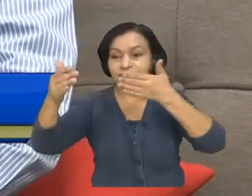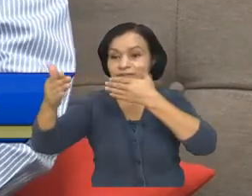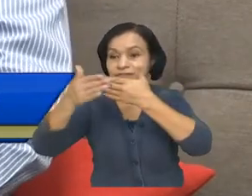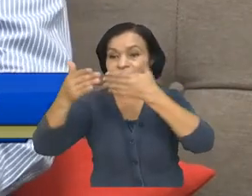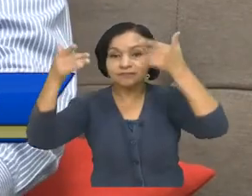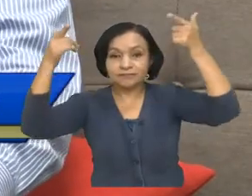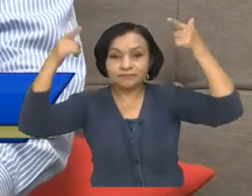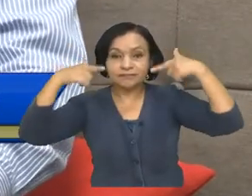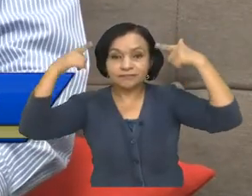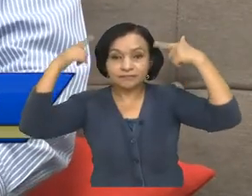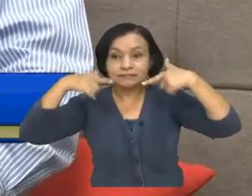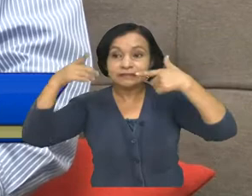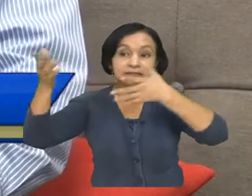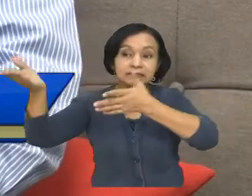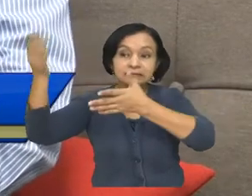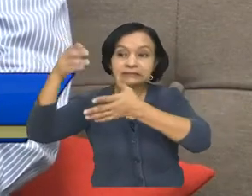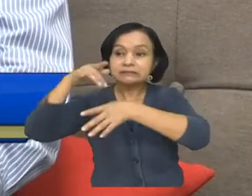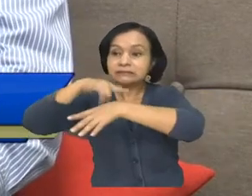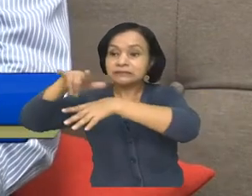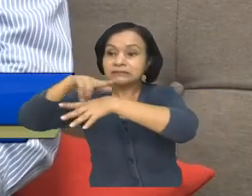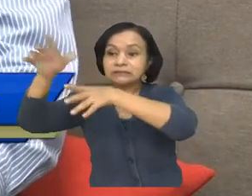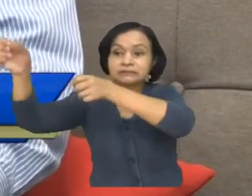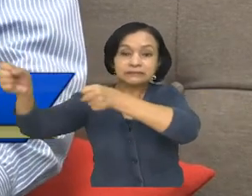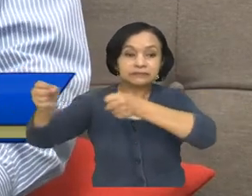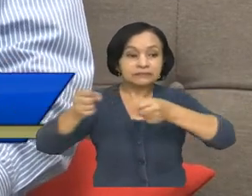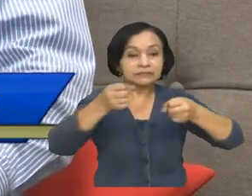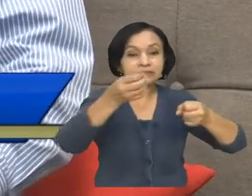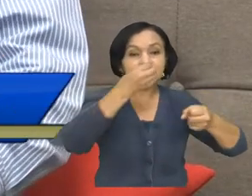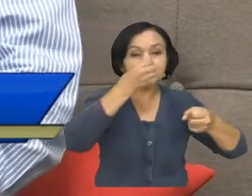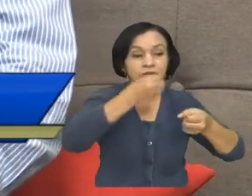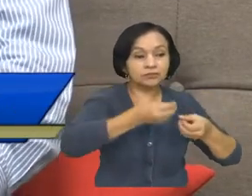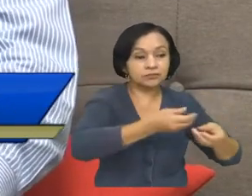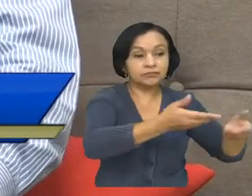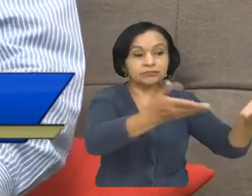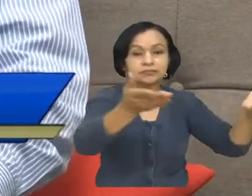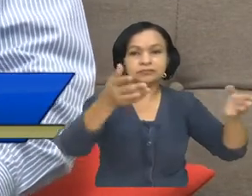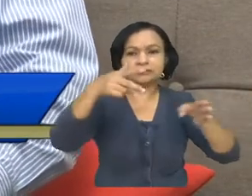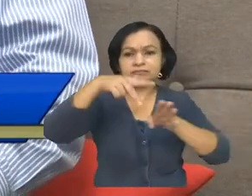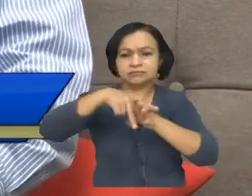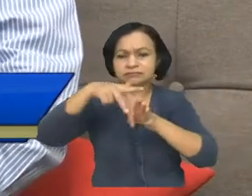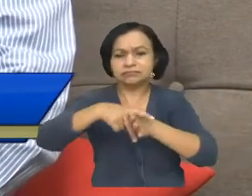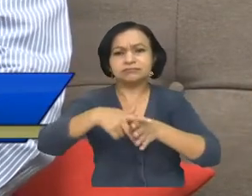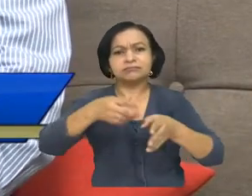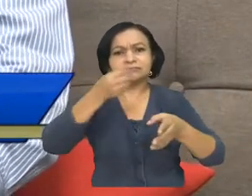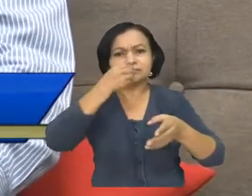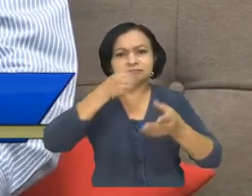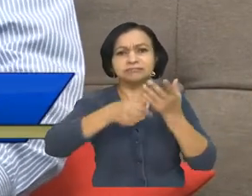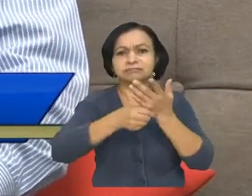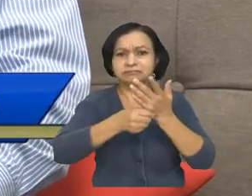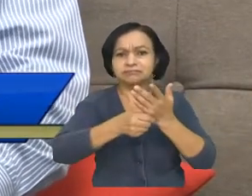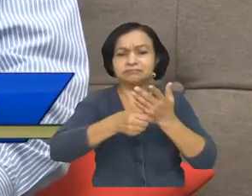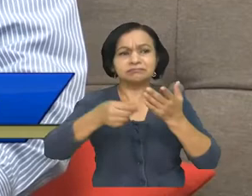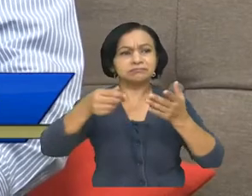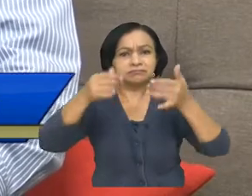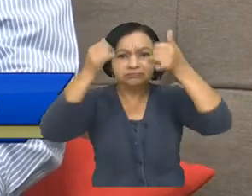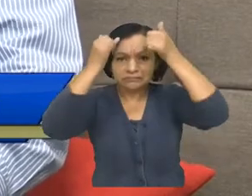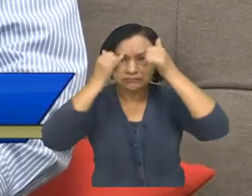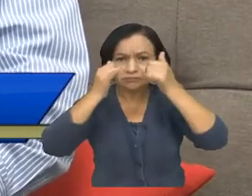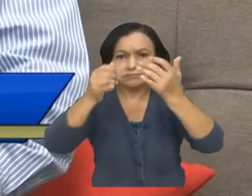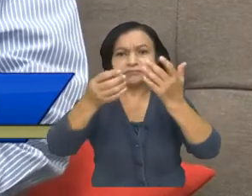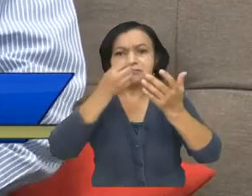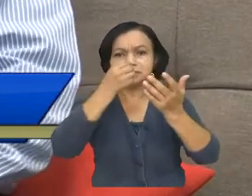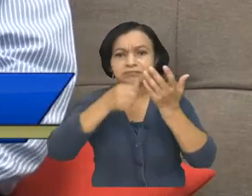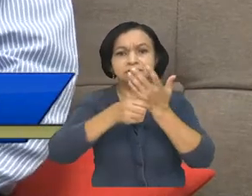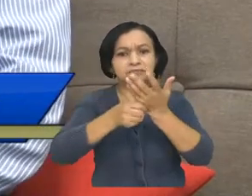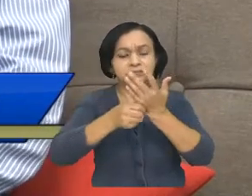para darle de comer a toda la gente, pues a todo. Y recuerdo que comimos caballos, comimos vacas y de todo, porque había mucha gente